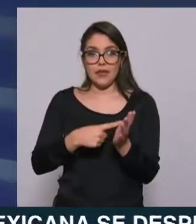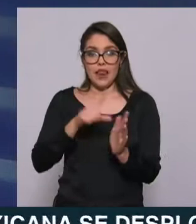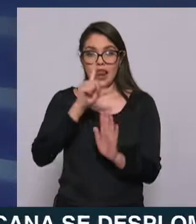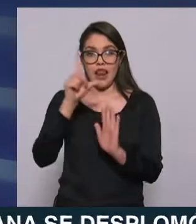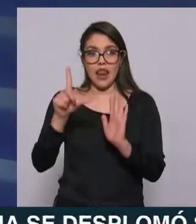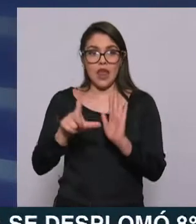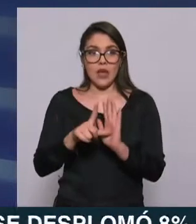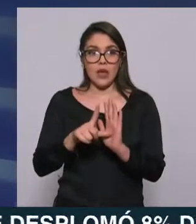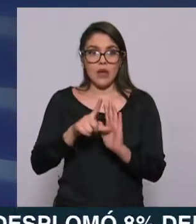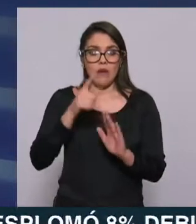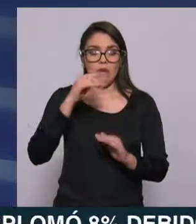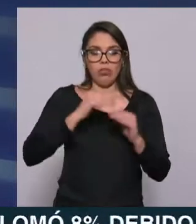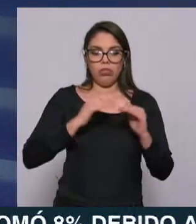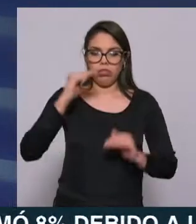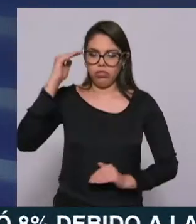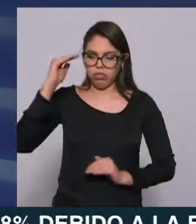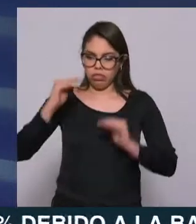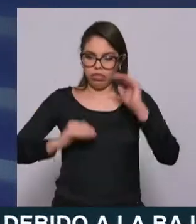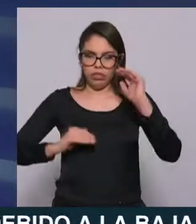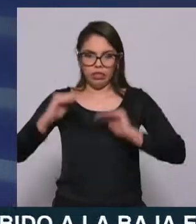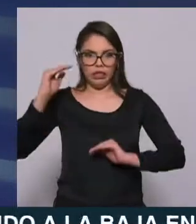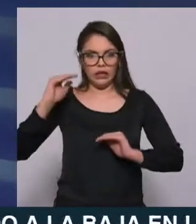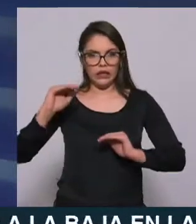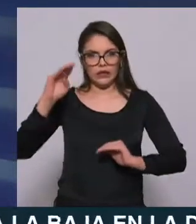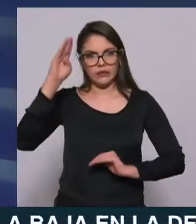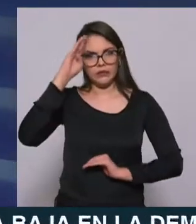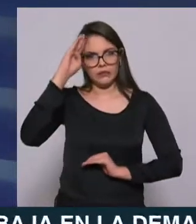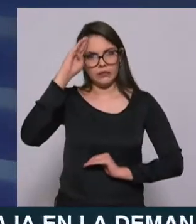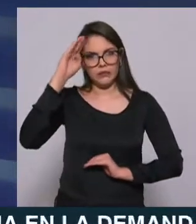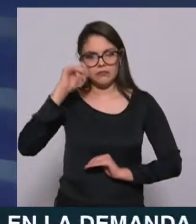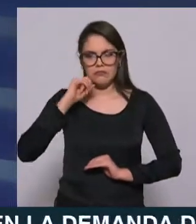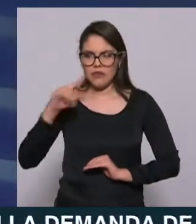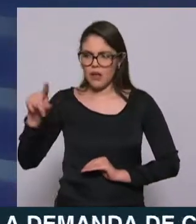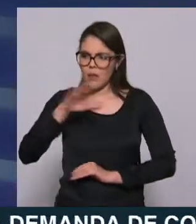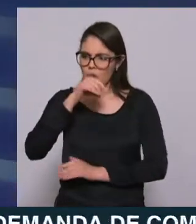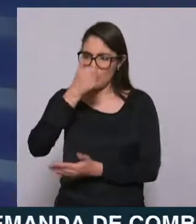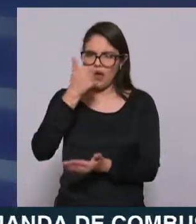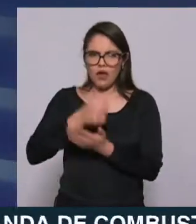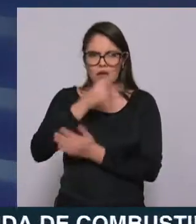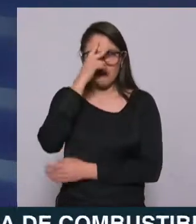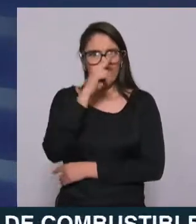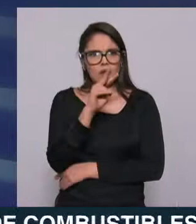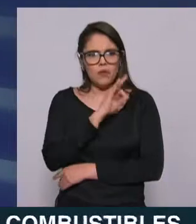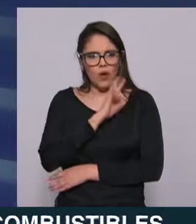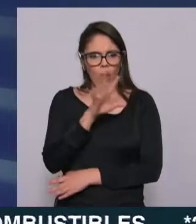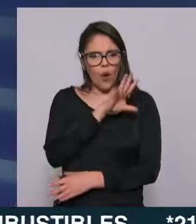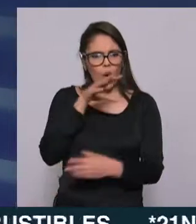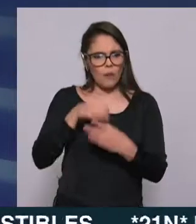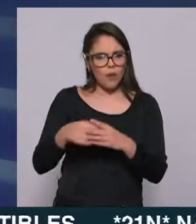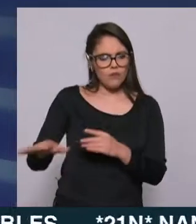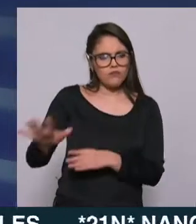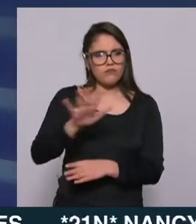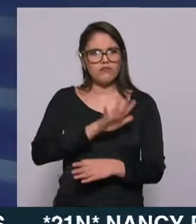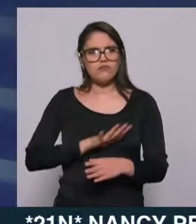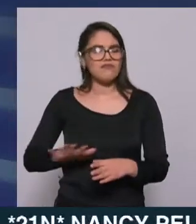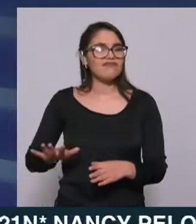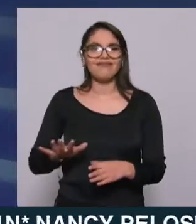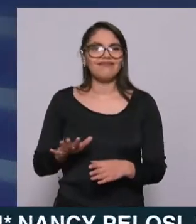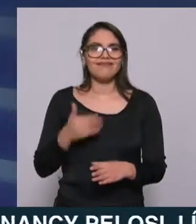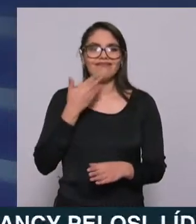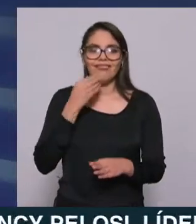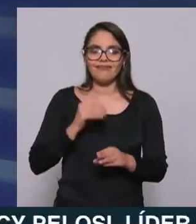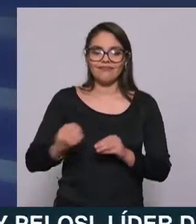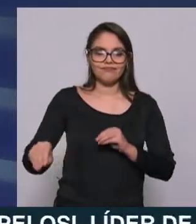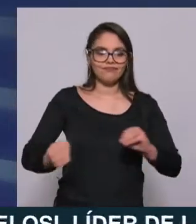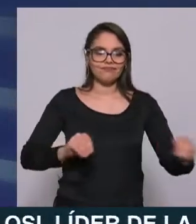desigualdad que hay dentro de una misma ciudad cuando el volumen que llega a la ciudad podría satisfacer la necesidad de todos, pero no está tan bien